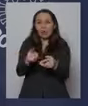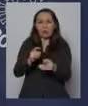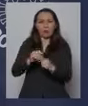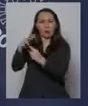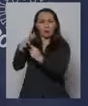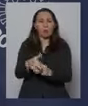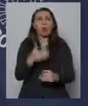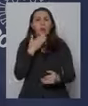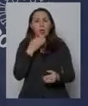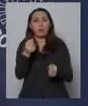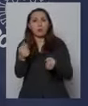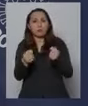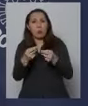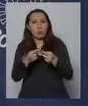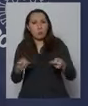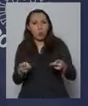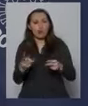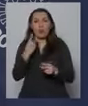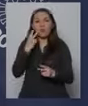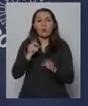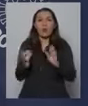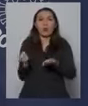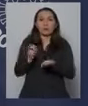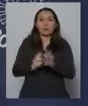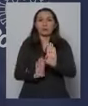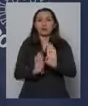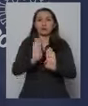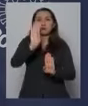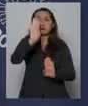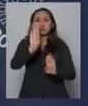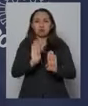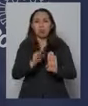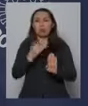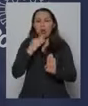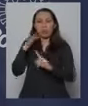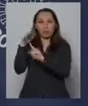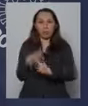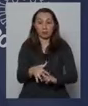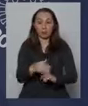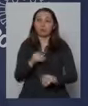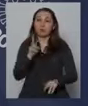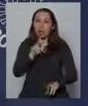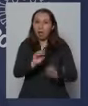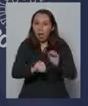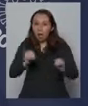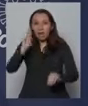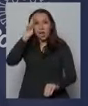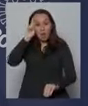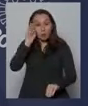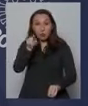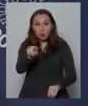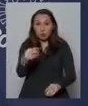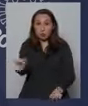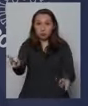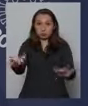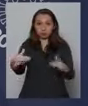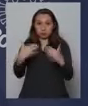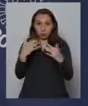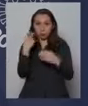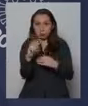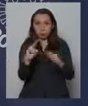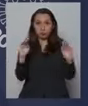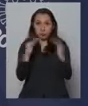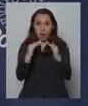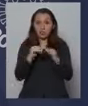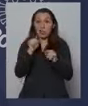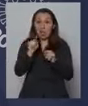transporte público, que hemos visto en los ascensores. Yo les quiero recordar a la ciudadanía, a usted que nos está mirando en su hogar,